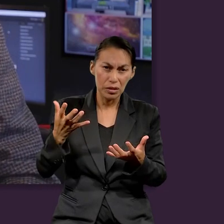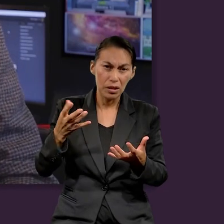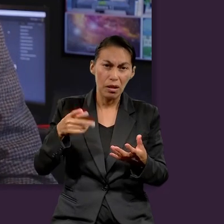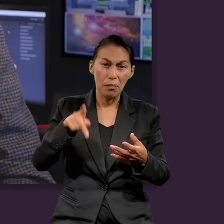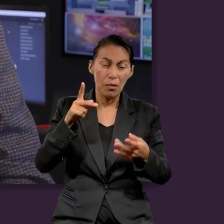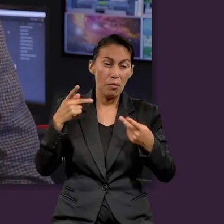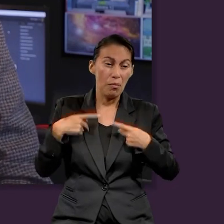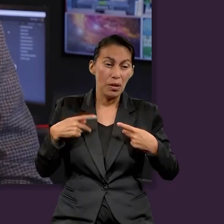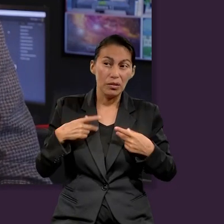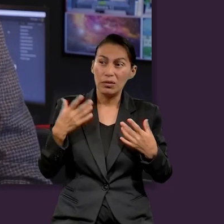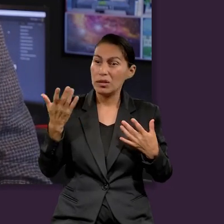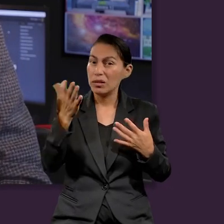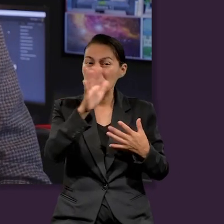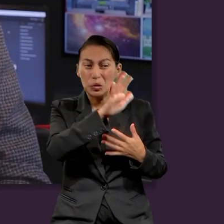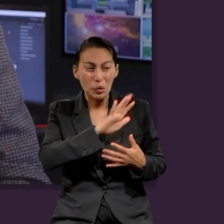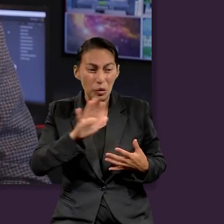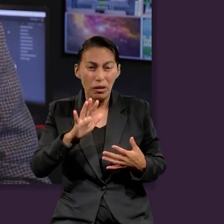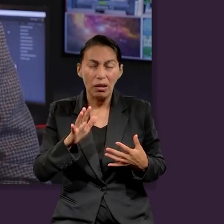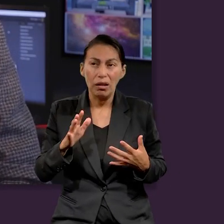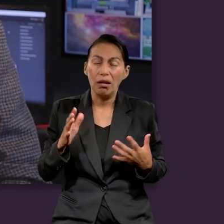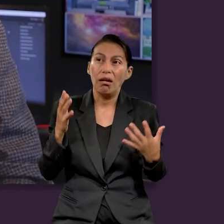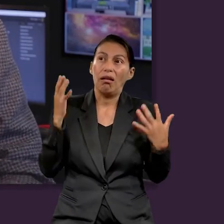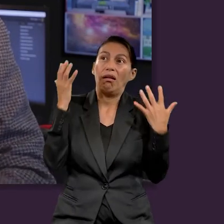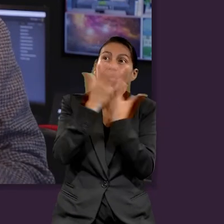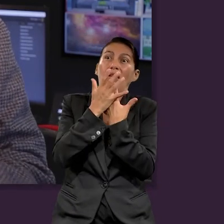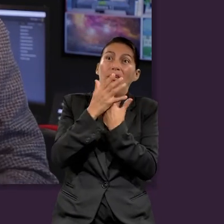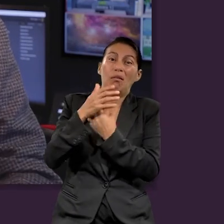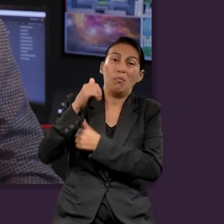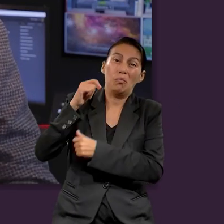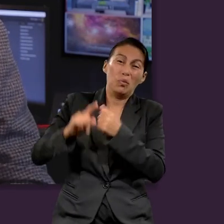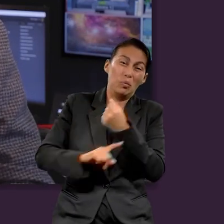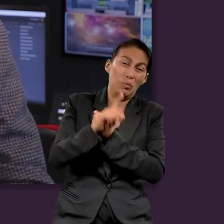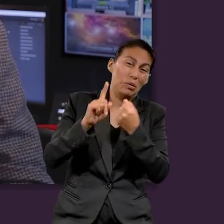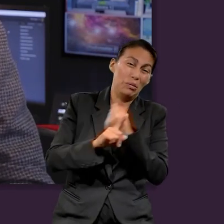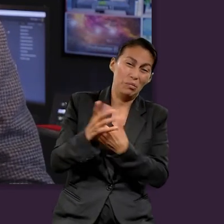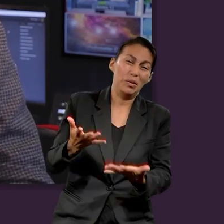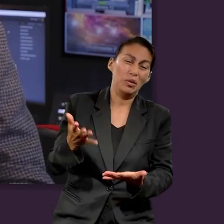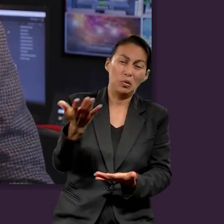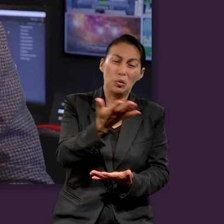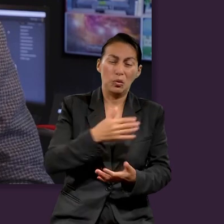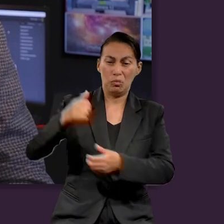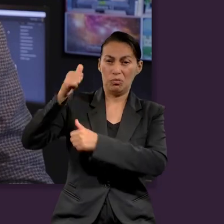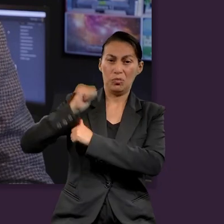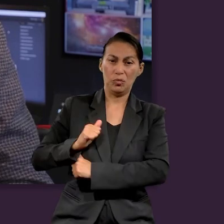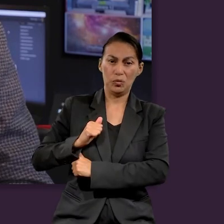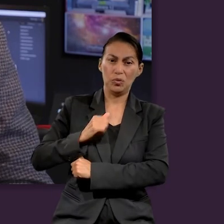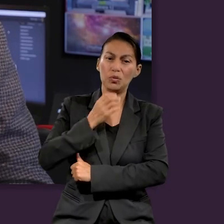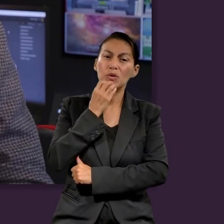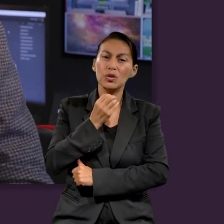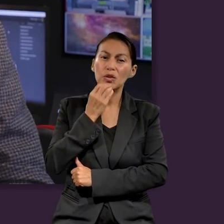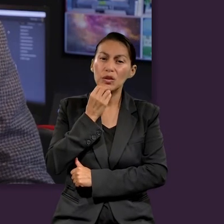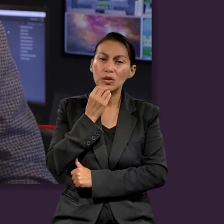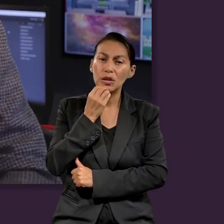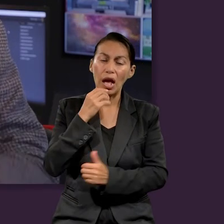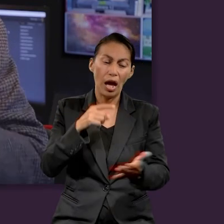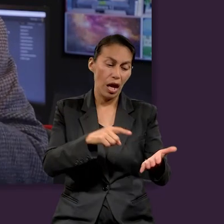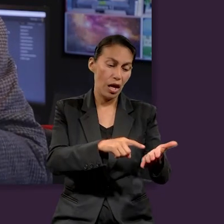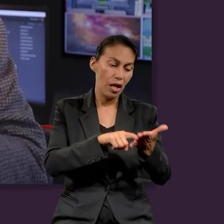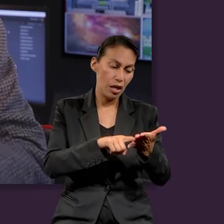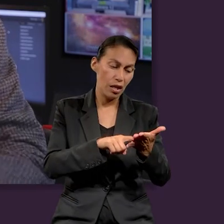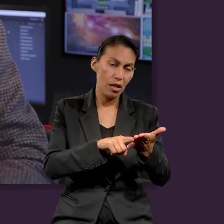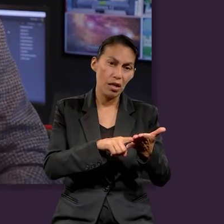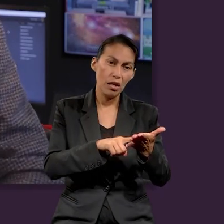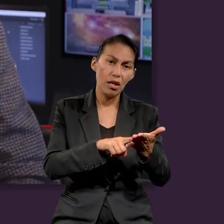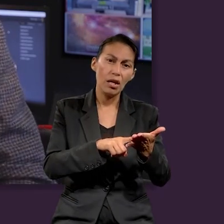Dios era algo que realmente causaba un gran problema entre las autoridades judías porque